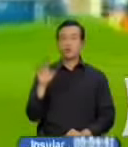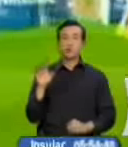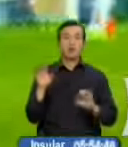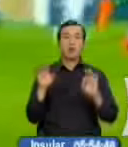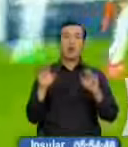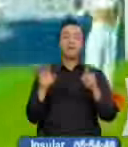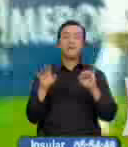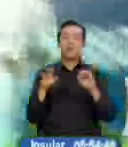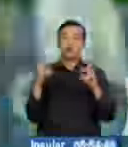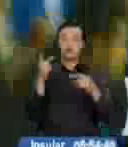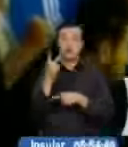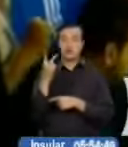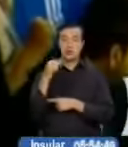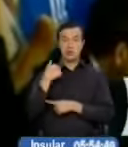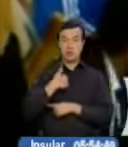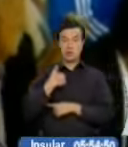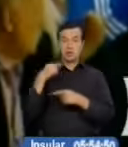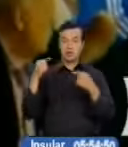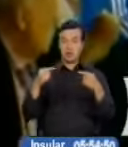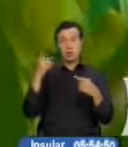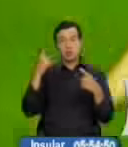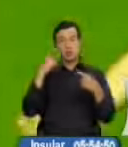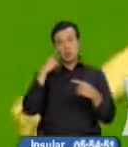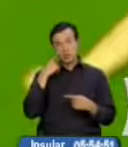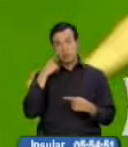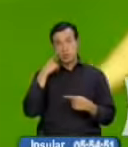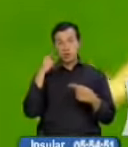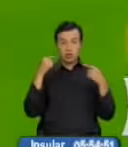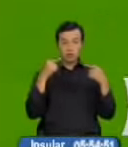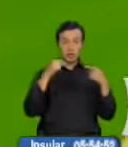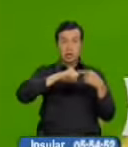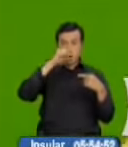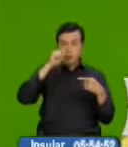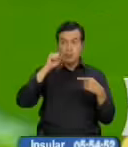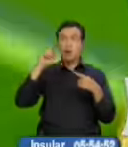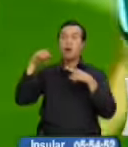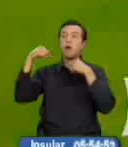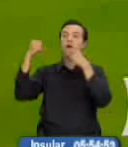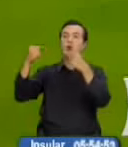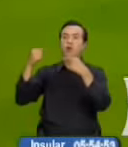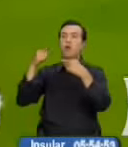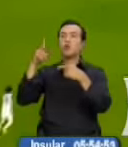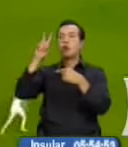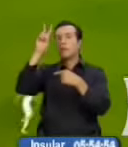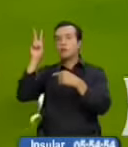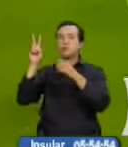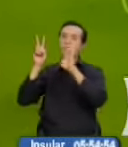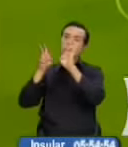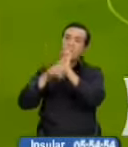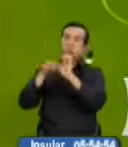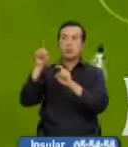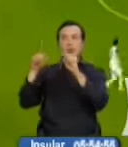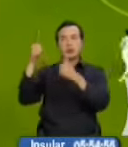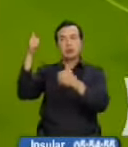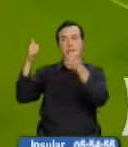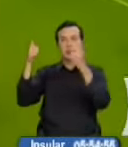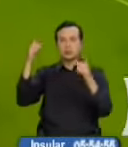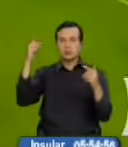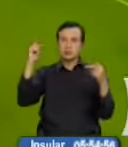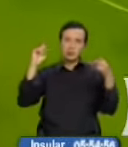el potencial rival o de La Guaira o del Club Sport Emelec. Rodríguez a los 5 minutos marcaba el